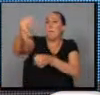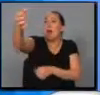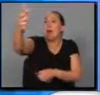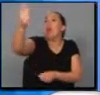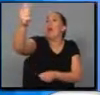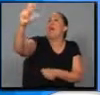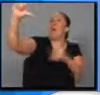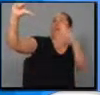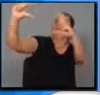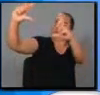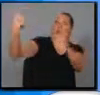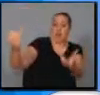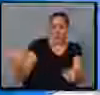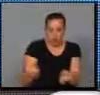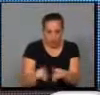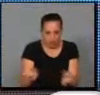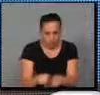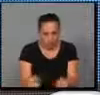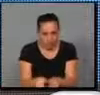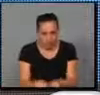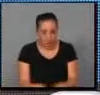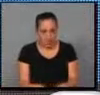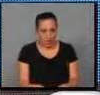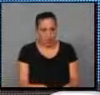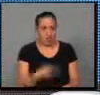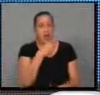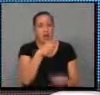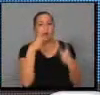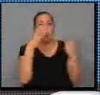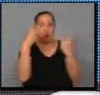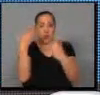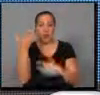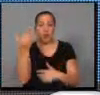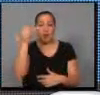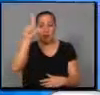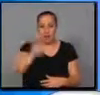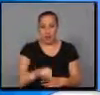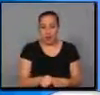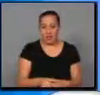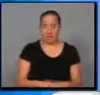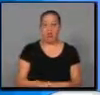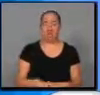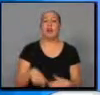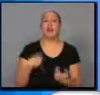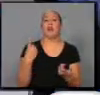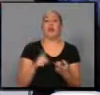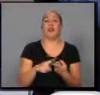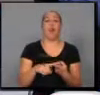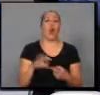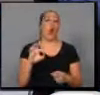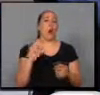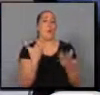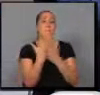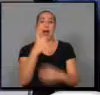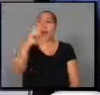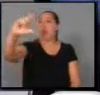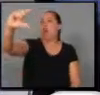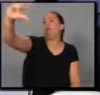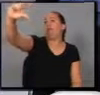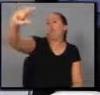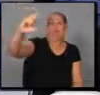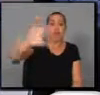selfie. Selfie. Ellos que viajan mucho lo pueden comprar más barato. Selfie, bien. Palito de selfie. ¿Qué más? La mano, si no querés palito, te sacás